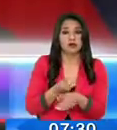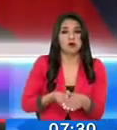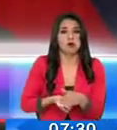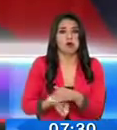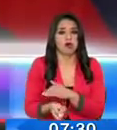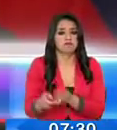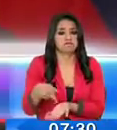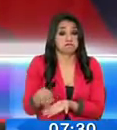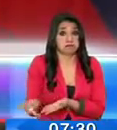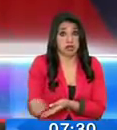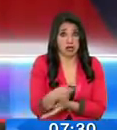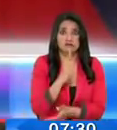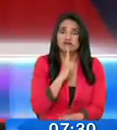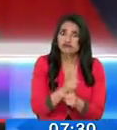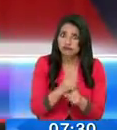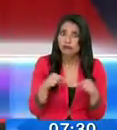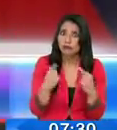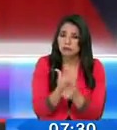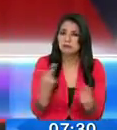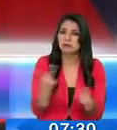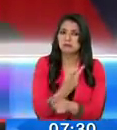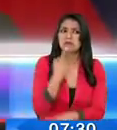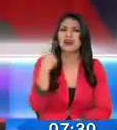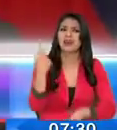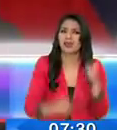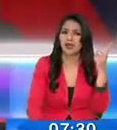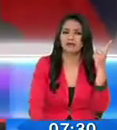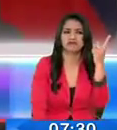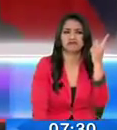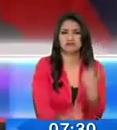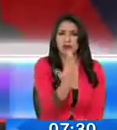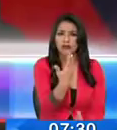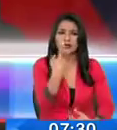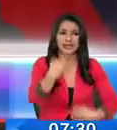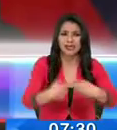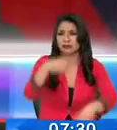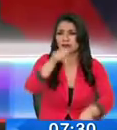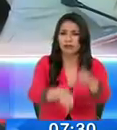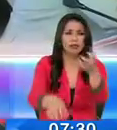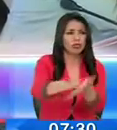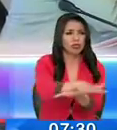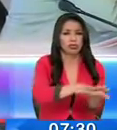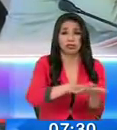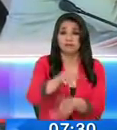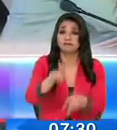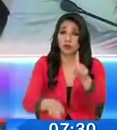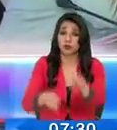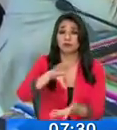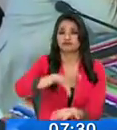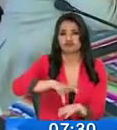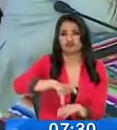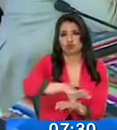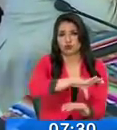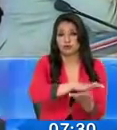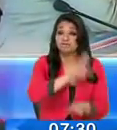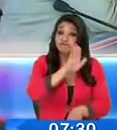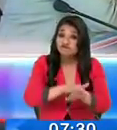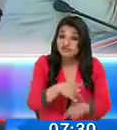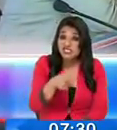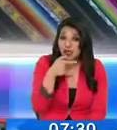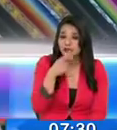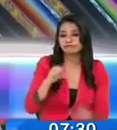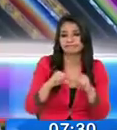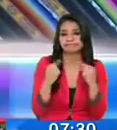contratar bandas criminales para que asolen las ciudades, para que destrocen las ciudades. La responsabilidad sigue cayendo en una